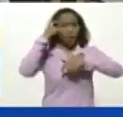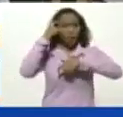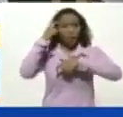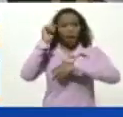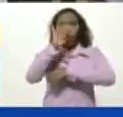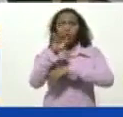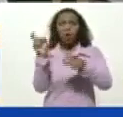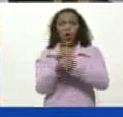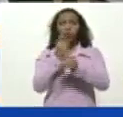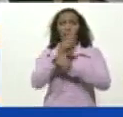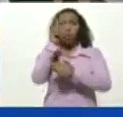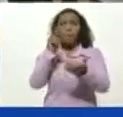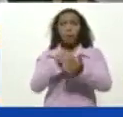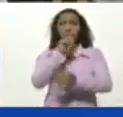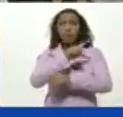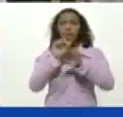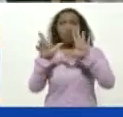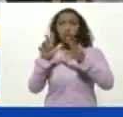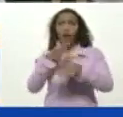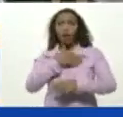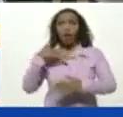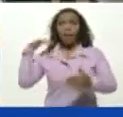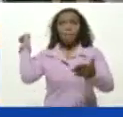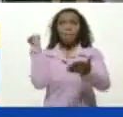4 de agosto del 2018? Me querían matar.